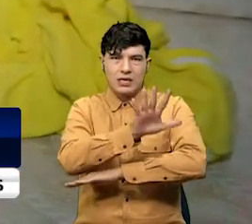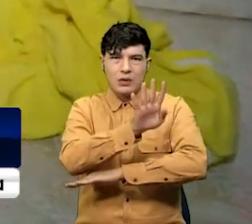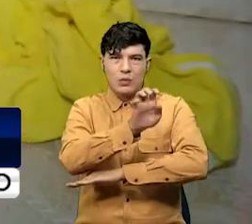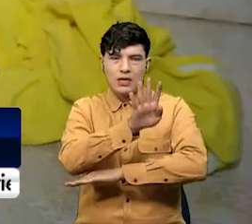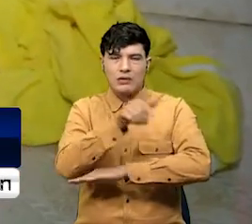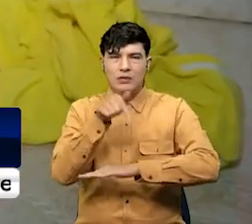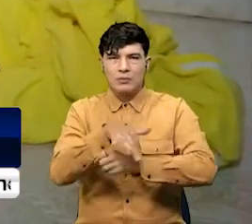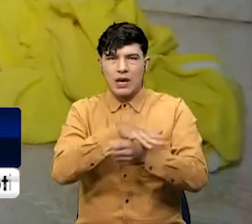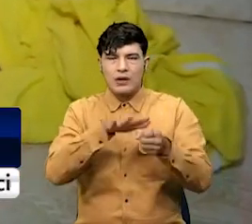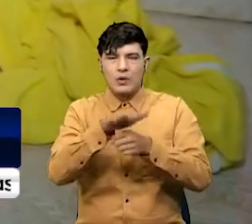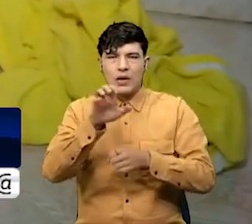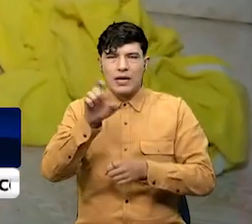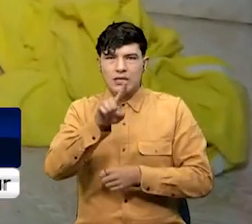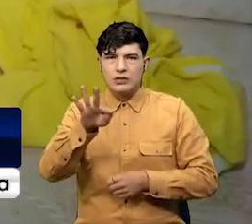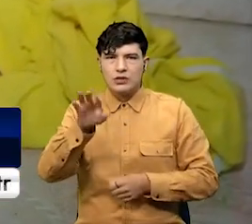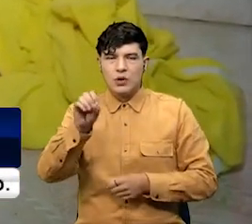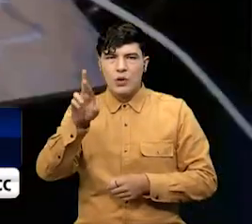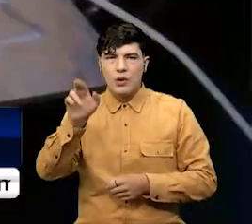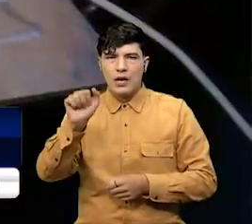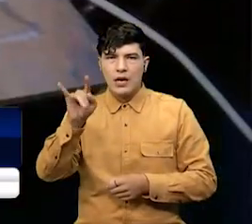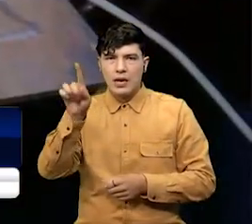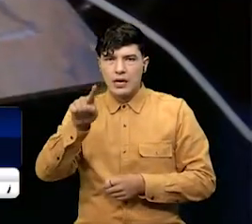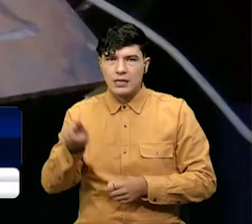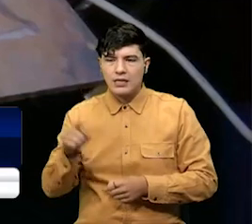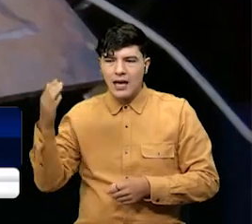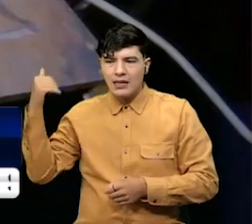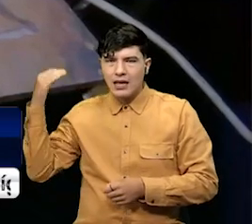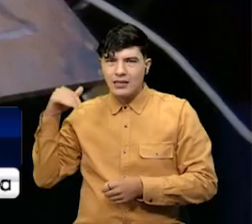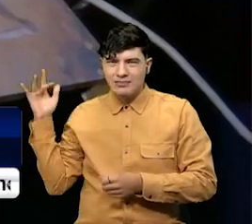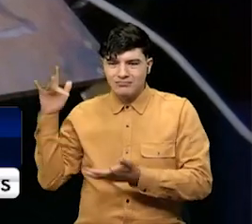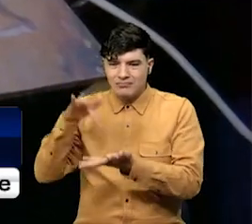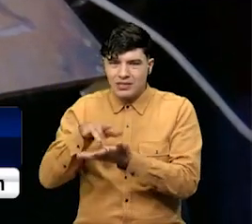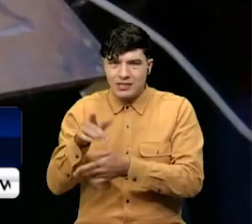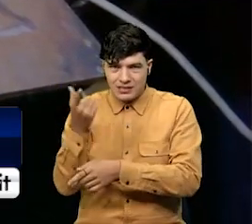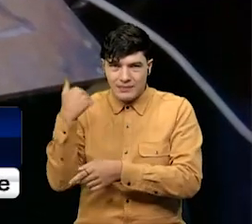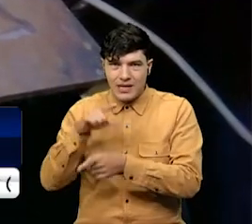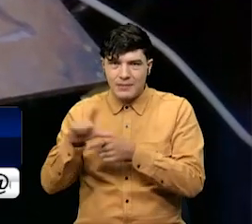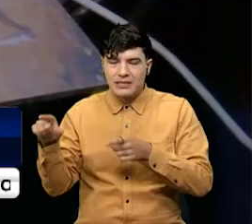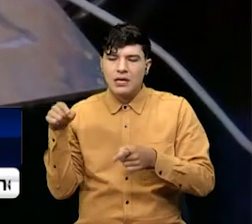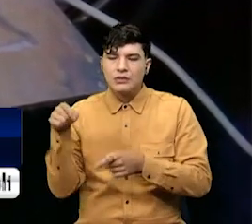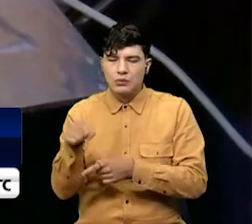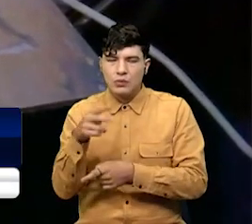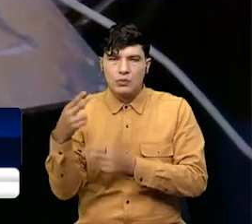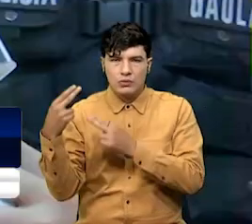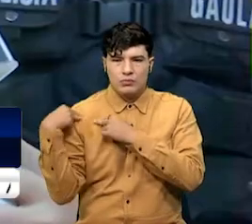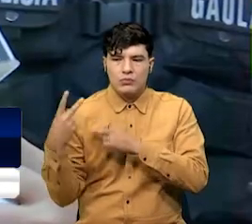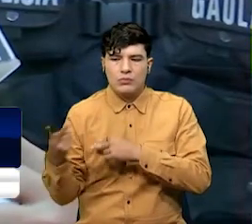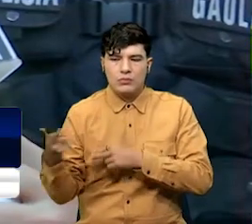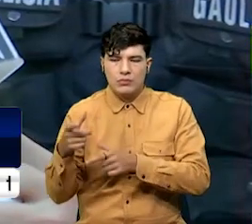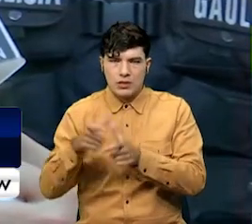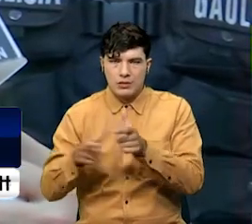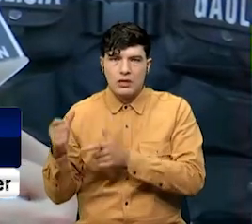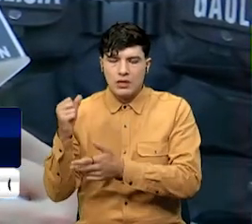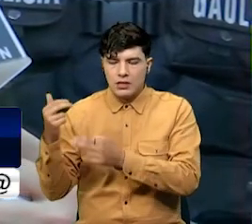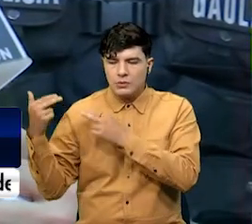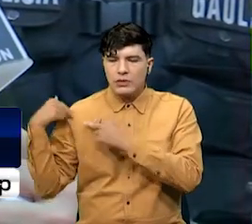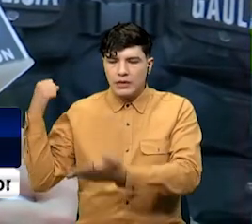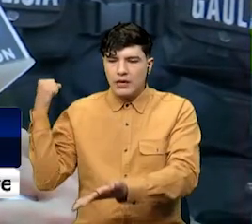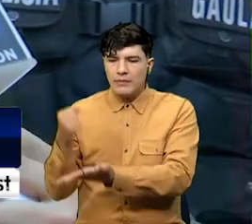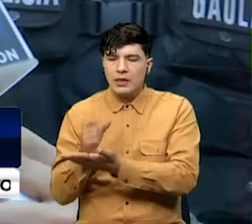y otro más que llegó el fin de semana habrían sido presuntamente los responsables de su muerte se habla